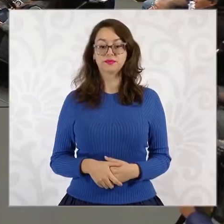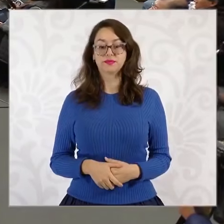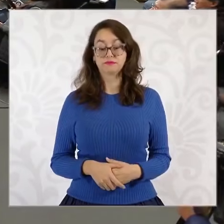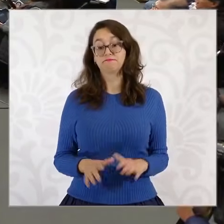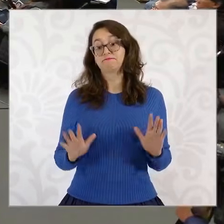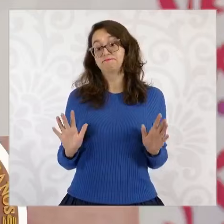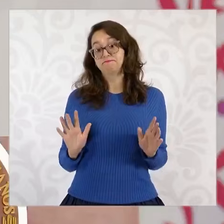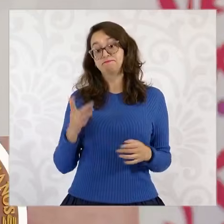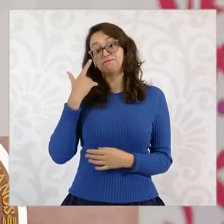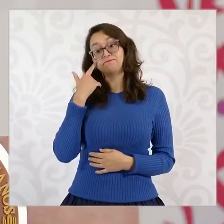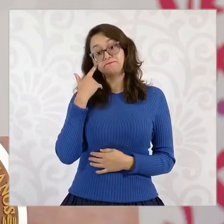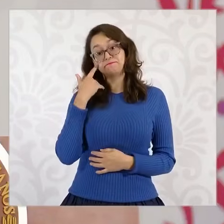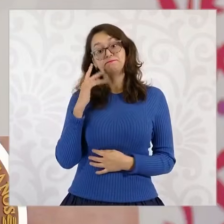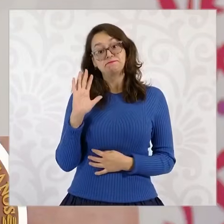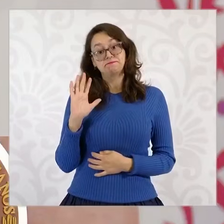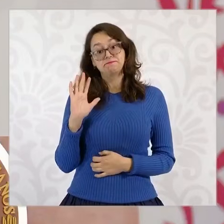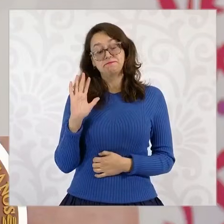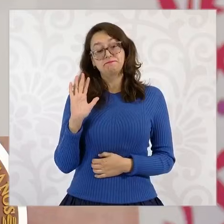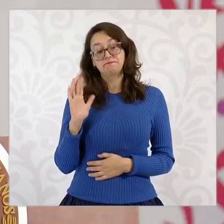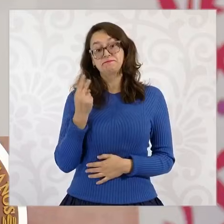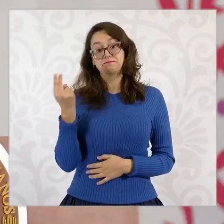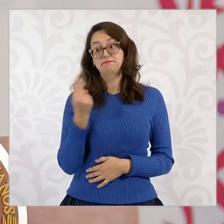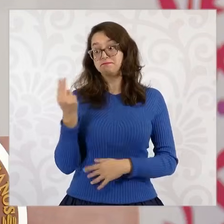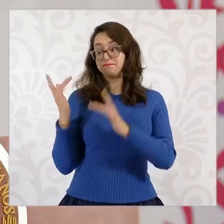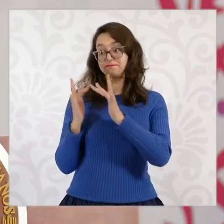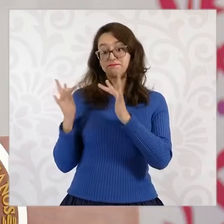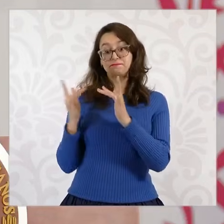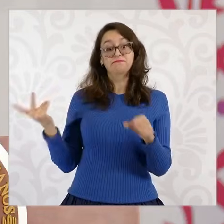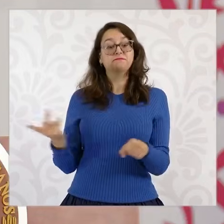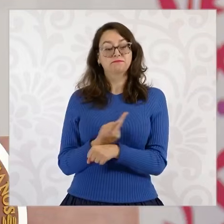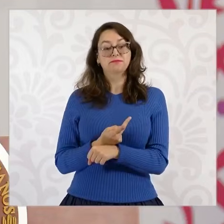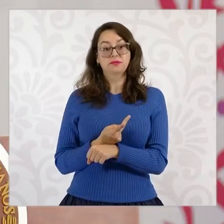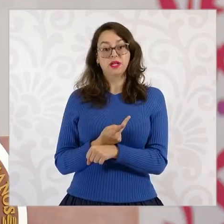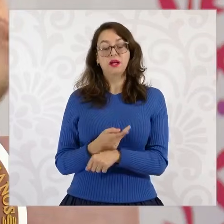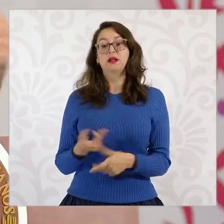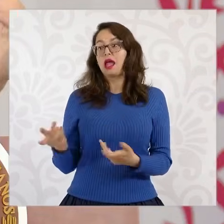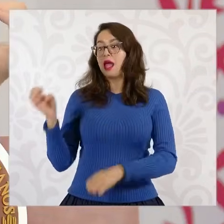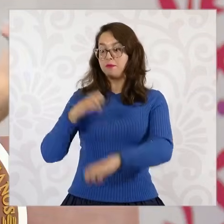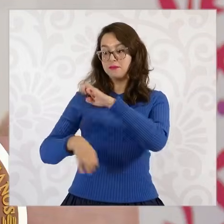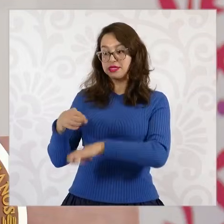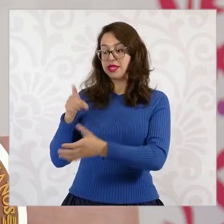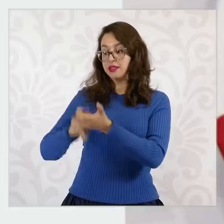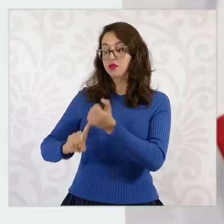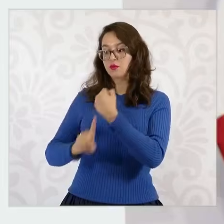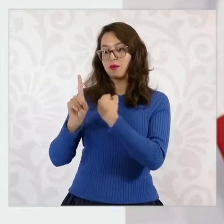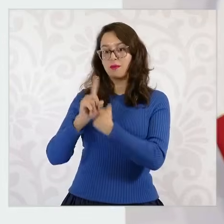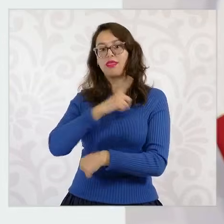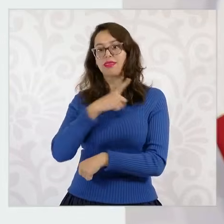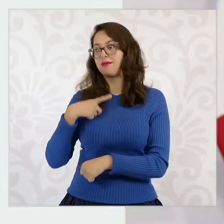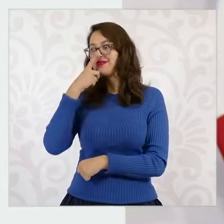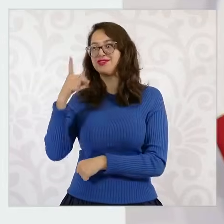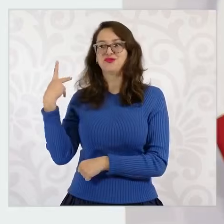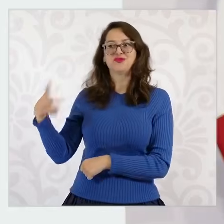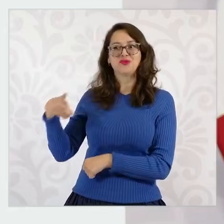Pues vamos a ver, hay que hablar con ellos porque también los problemas que pueda tener la propia empresa, pues que la empresa los diga, ¿no? No nos